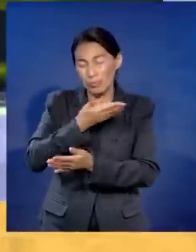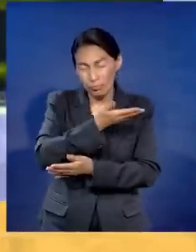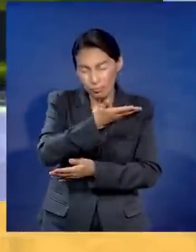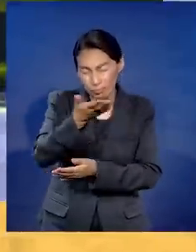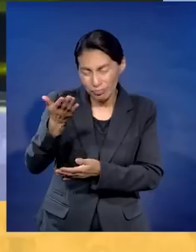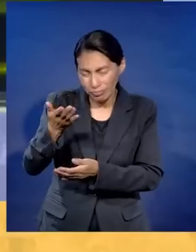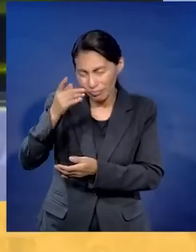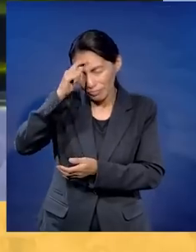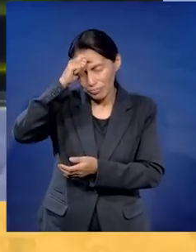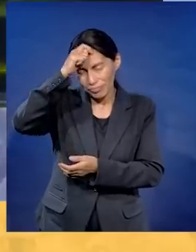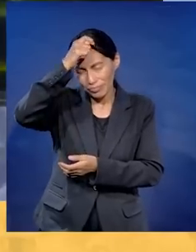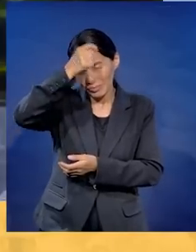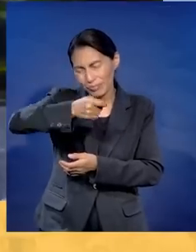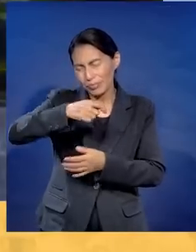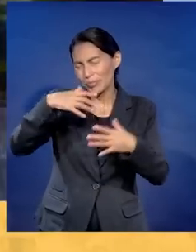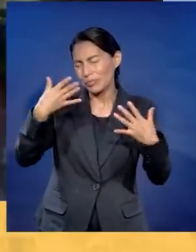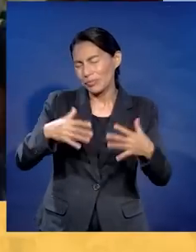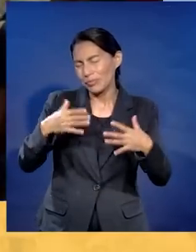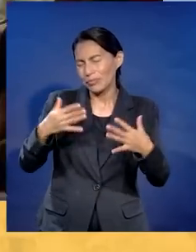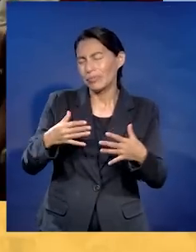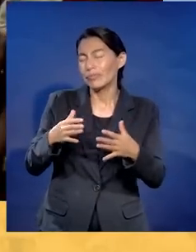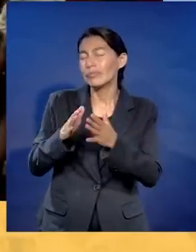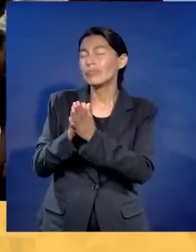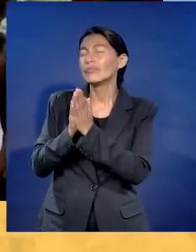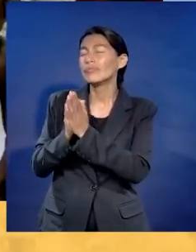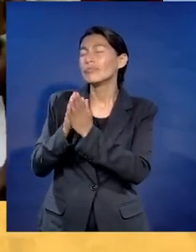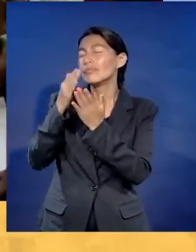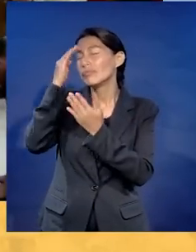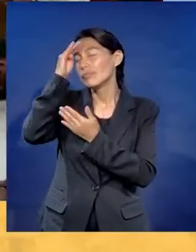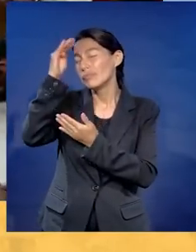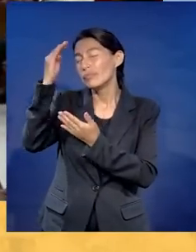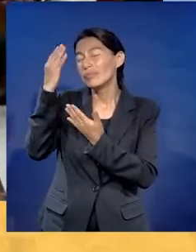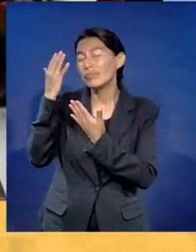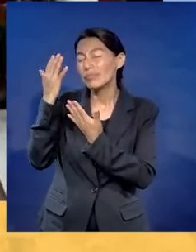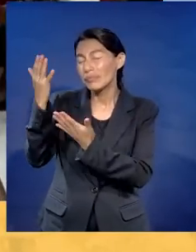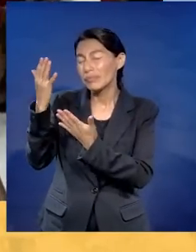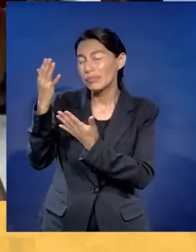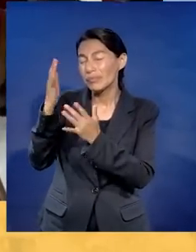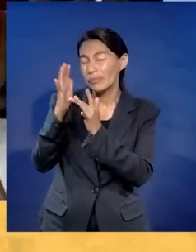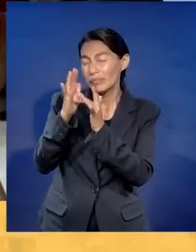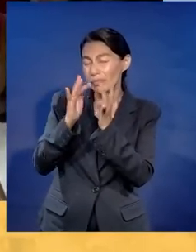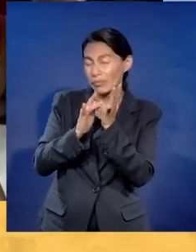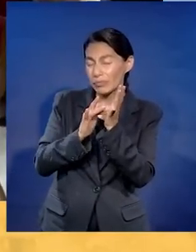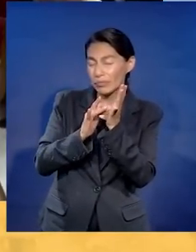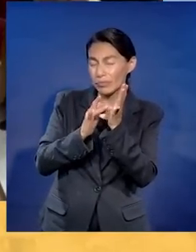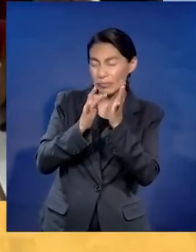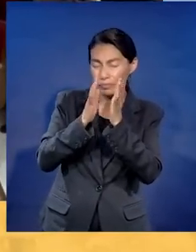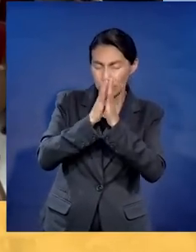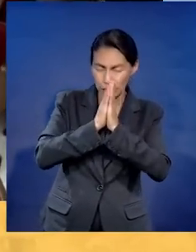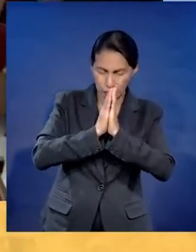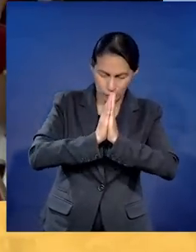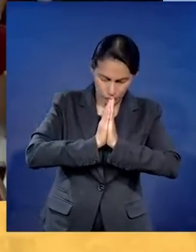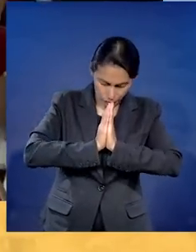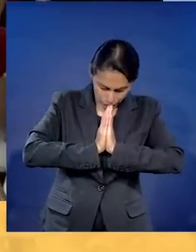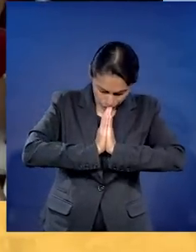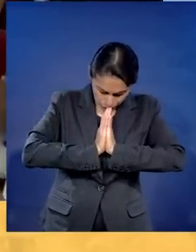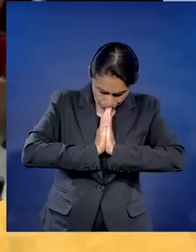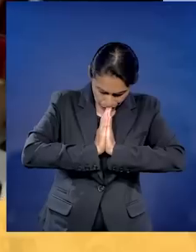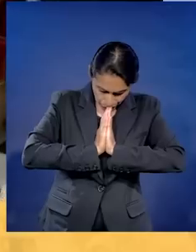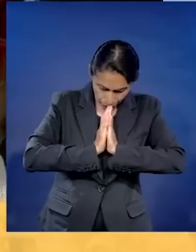para que esta comunidad pueda ser grandemente bendecida. Lo suplicamos en el nombre de Jesús.